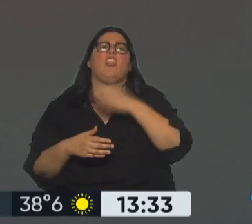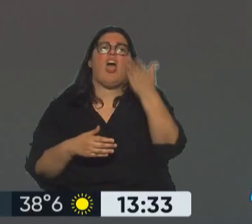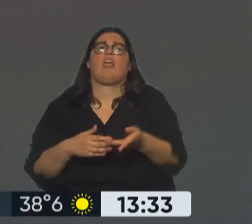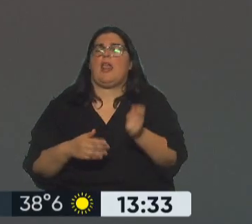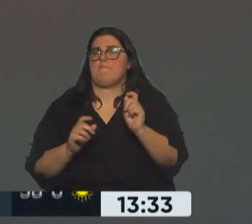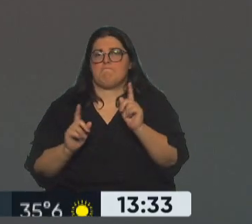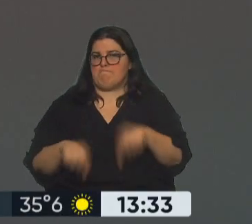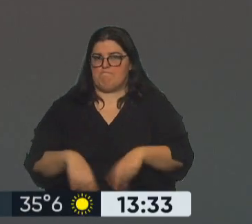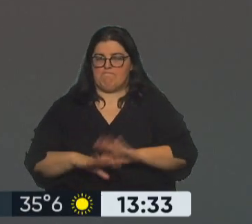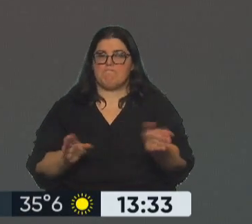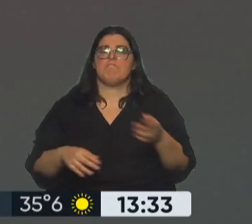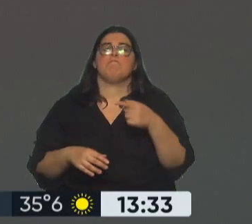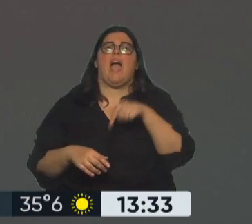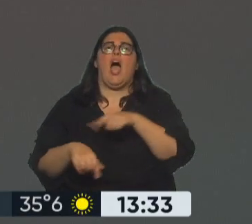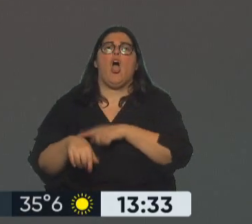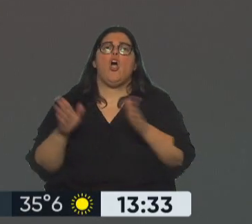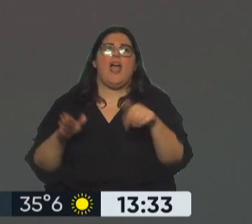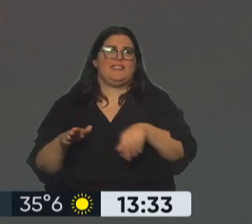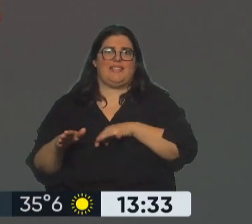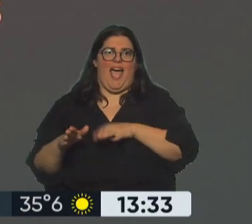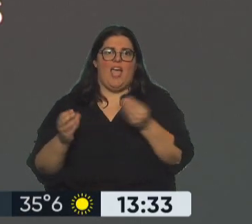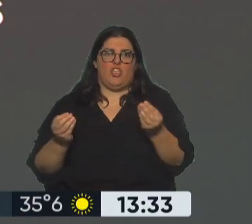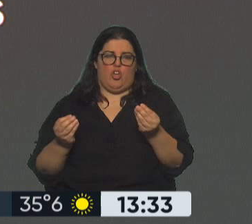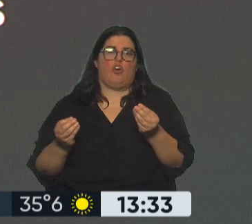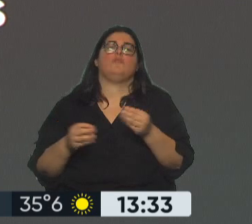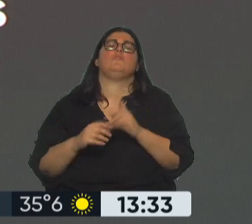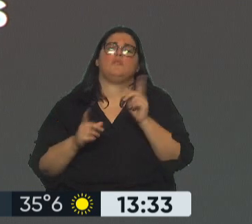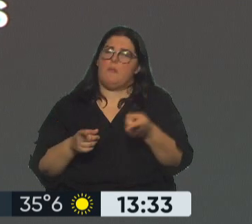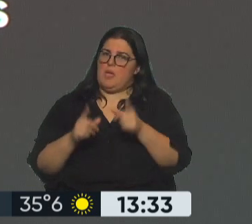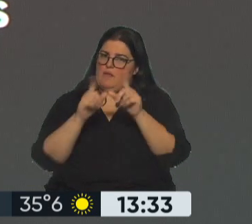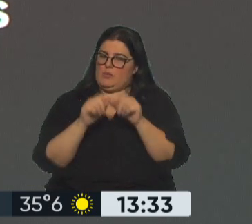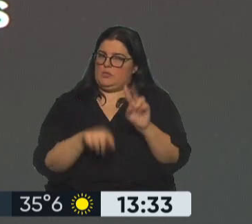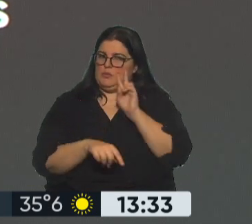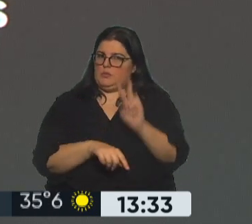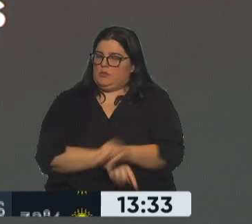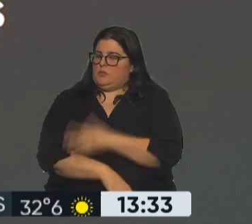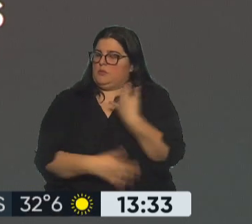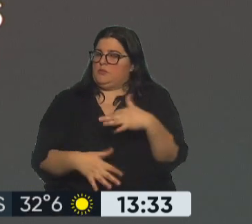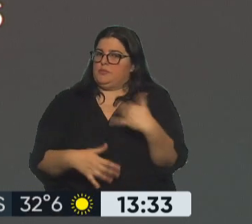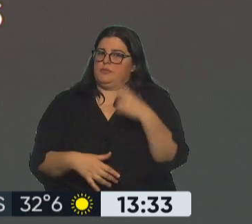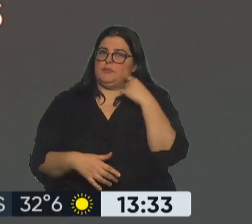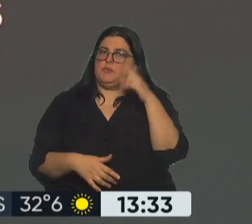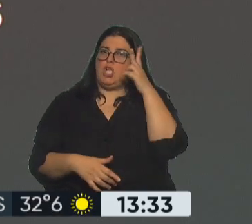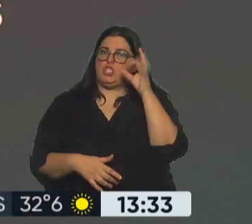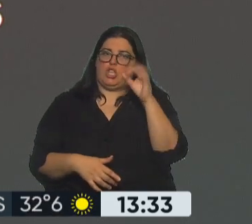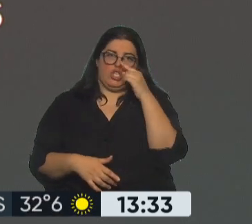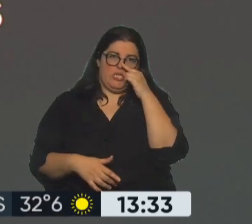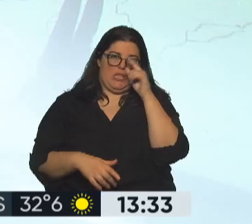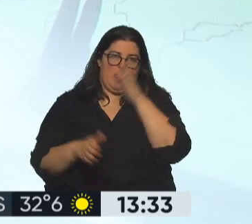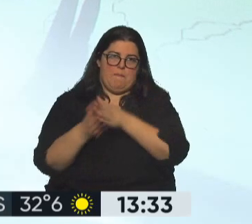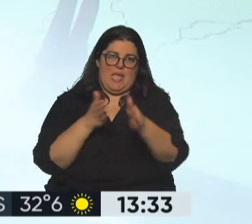¿Y qué está sucediendo con lo que va de 2023? También datos que estremecen. 1.807